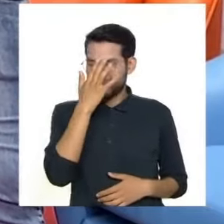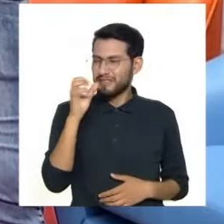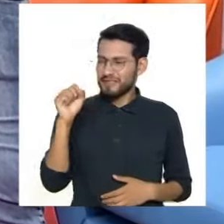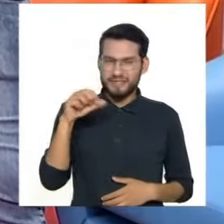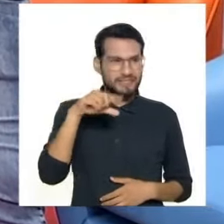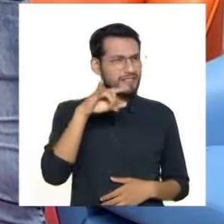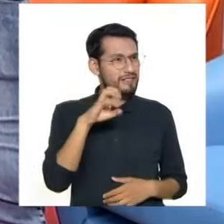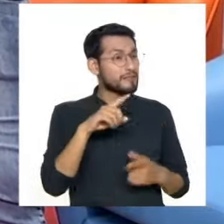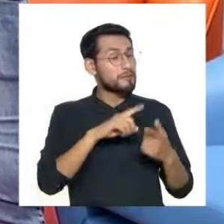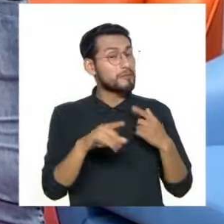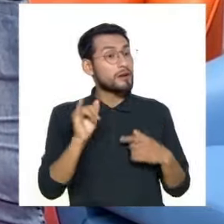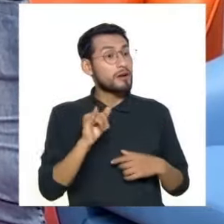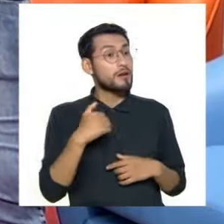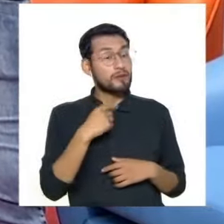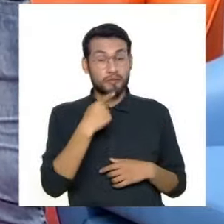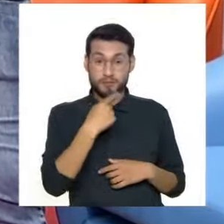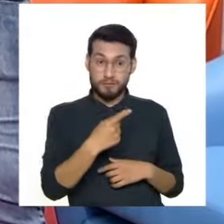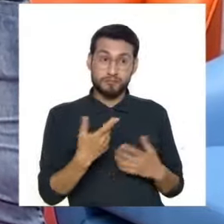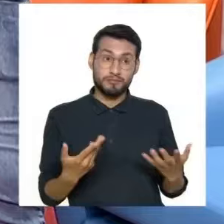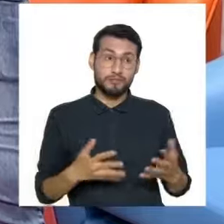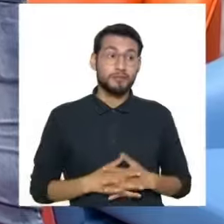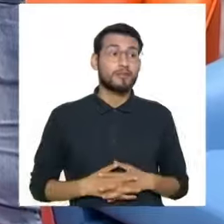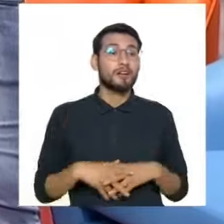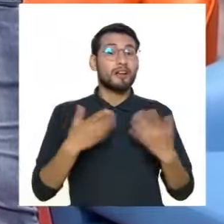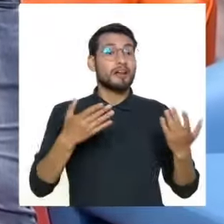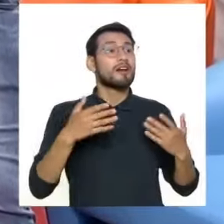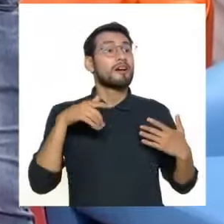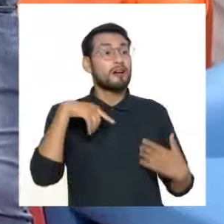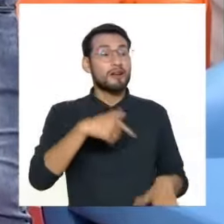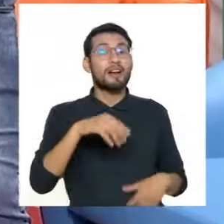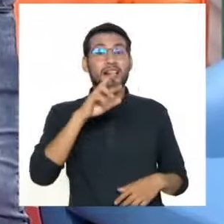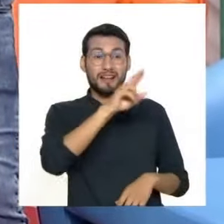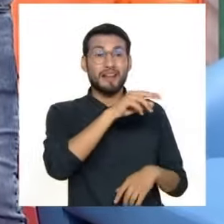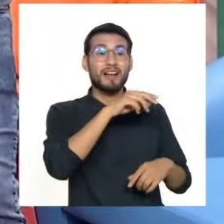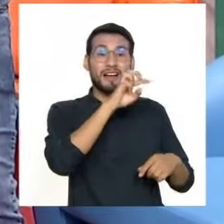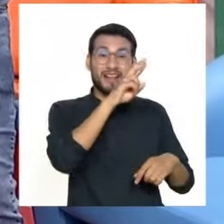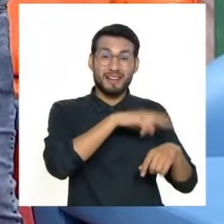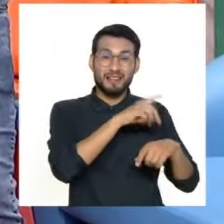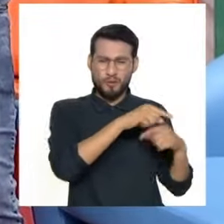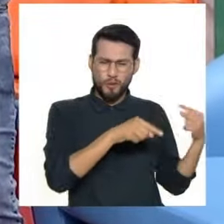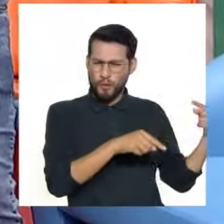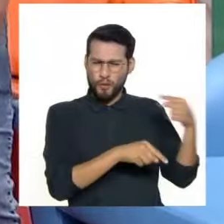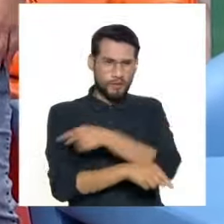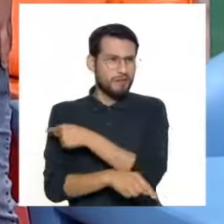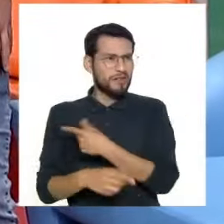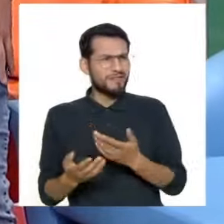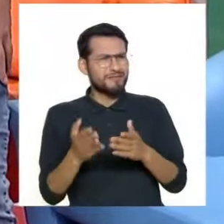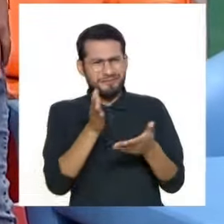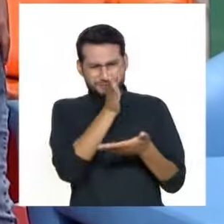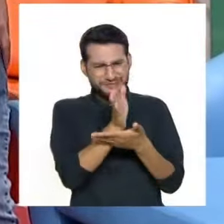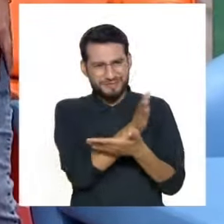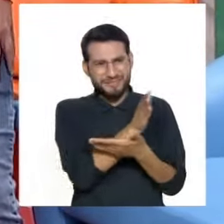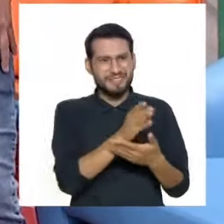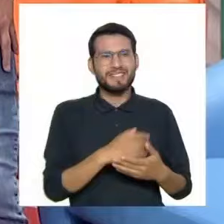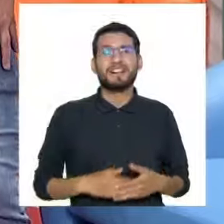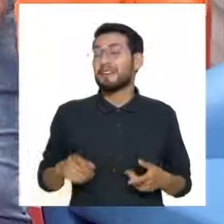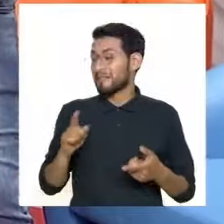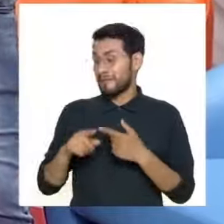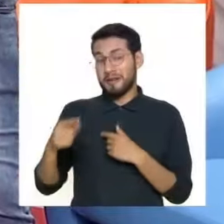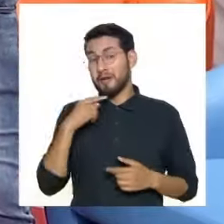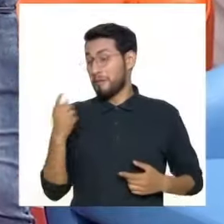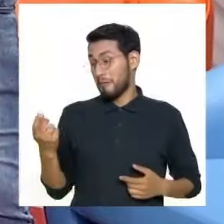de Quispe pero también debo decir que el golazo que se metió República Dominicana no sé si fue en mitad de cancha no sé mucho de F pero también